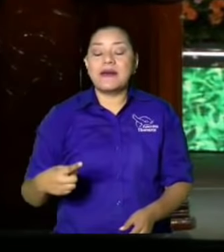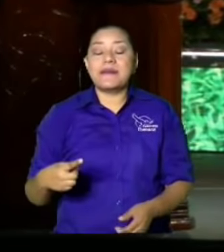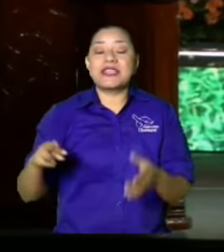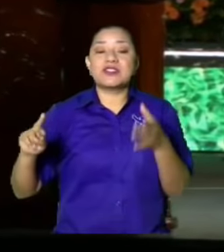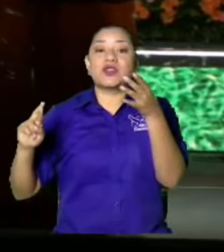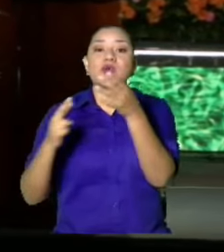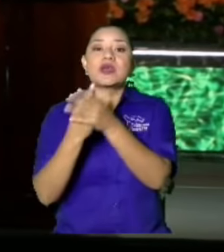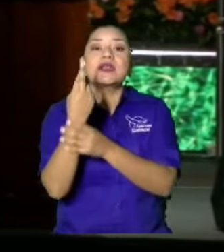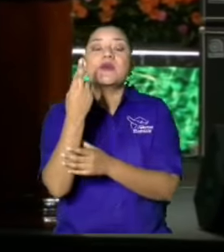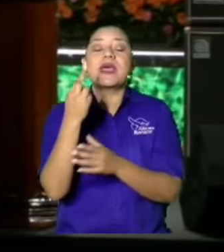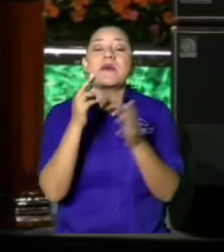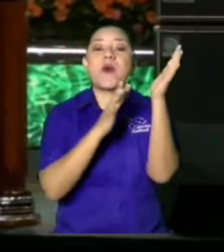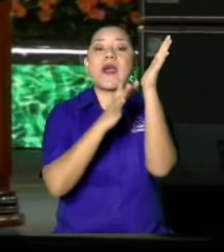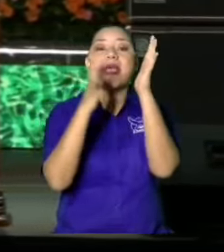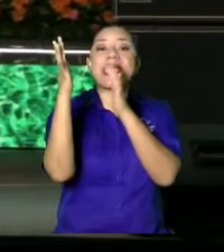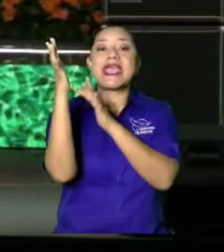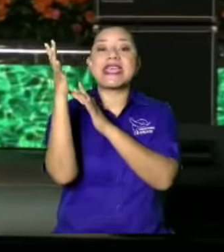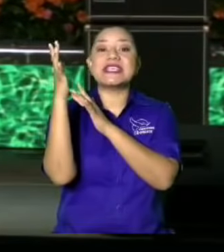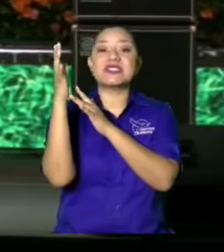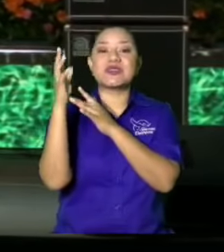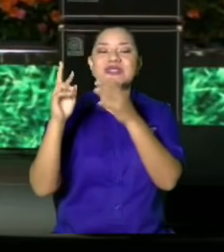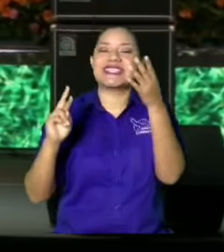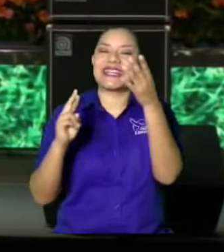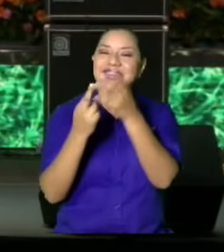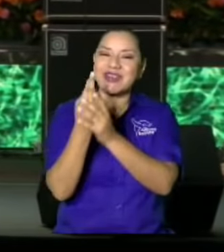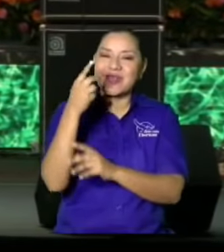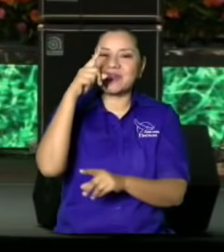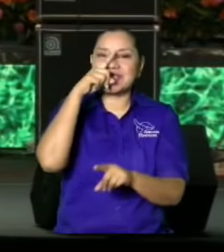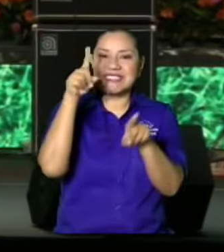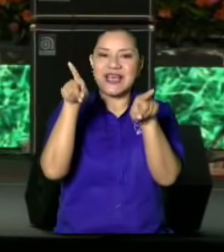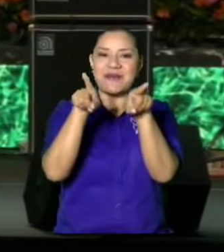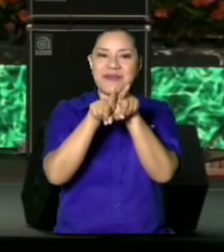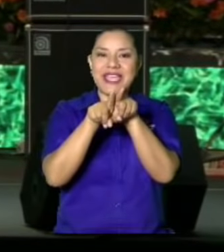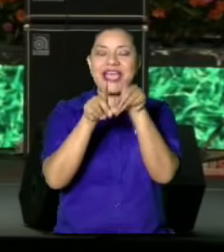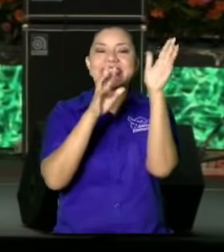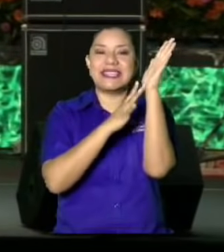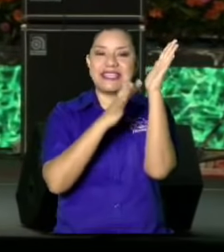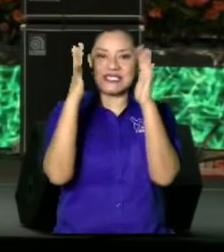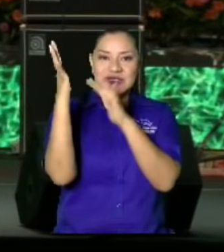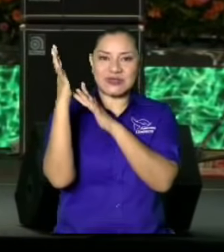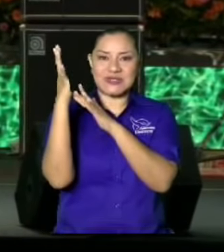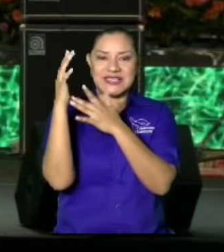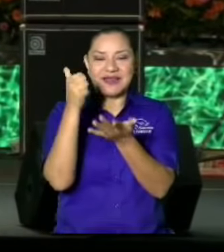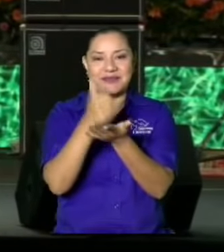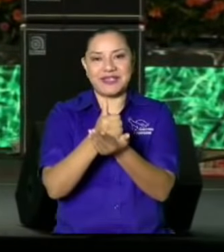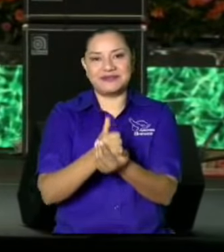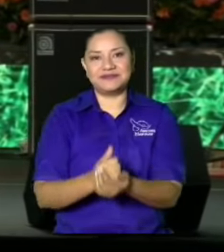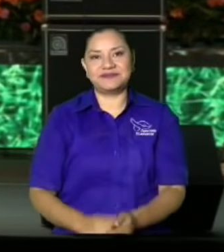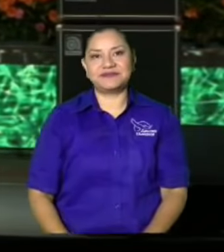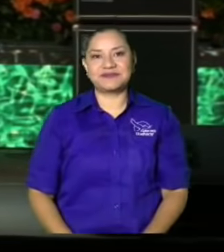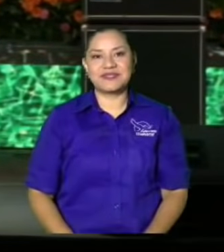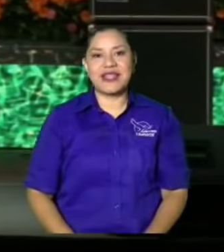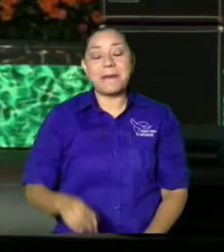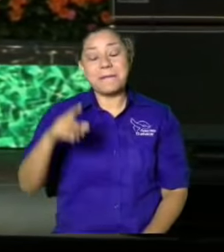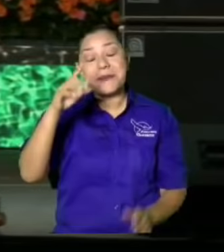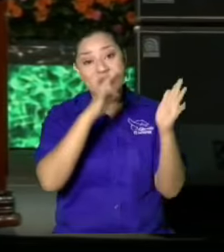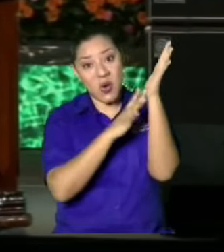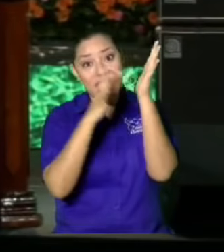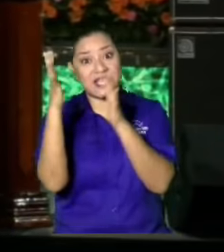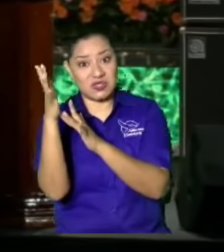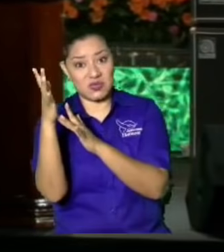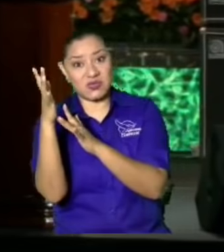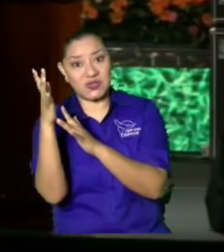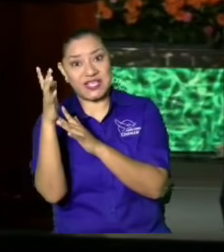renuevo, dice el Señor. Nosotros somos renuevos de Él. Le da gloria a Dios. Pero Él tuvo que trabajar